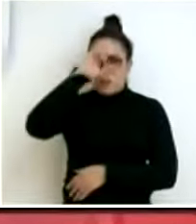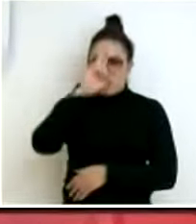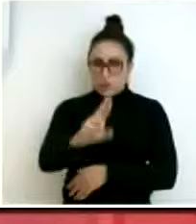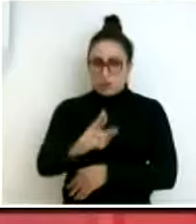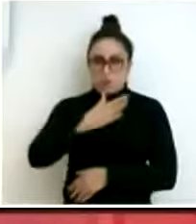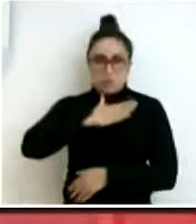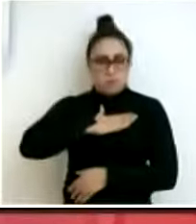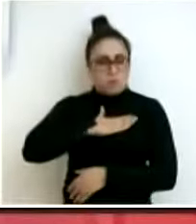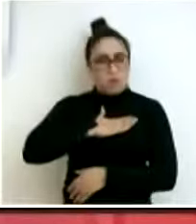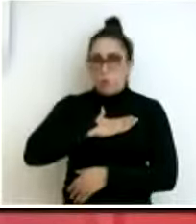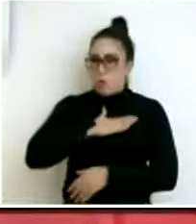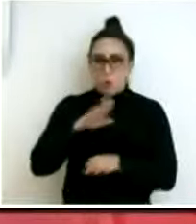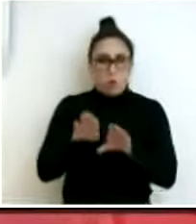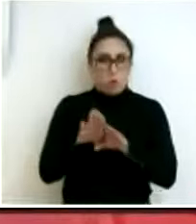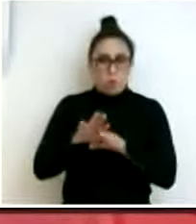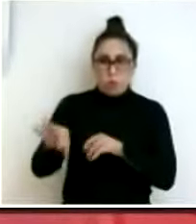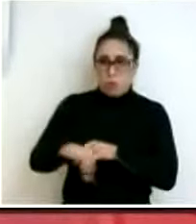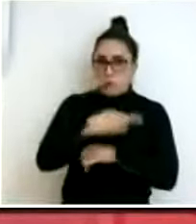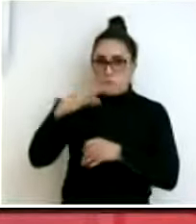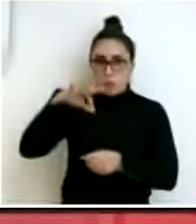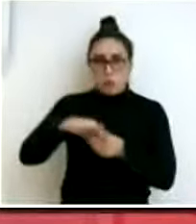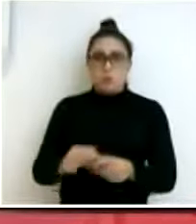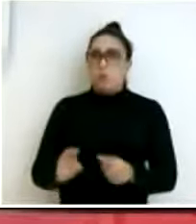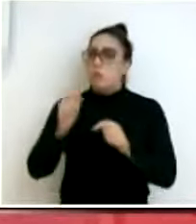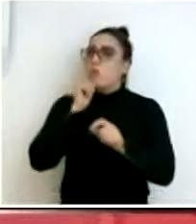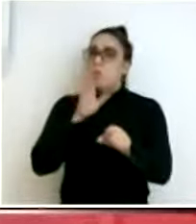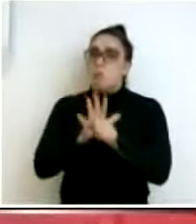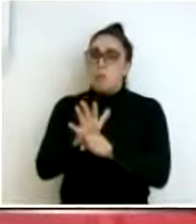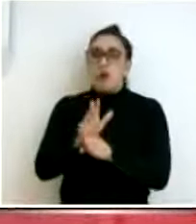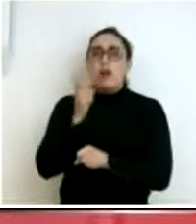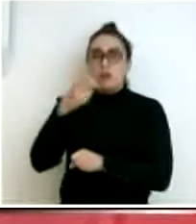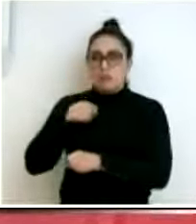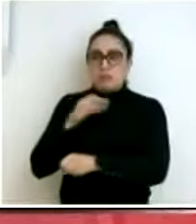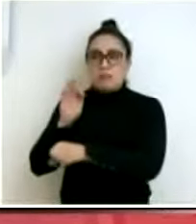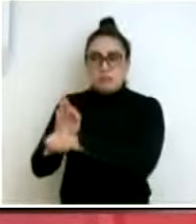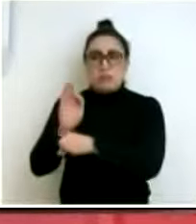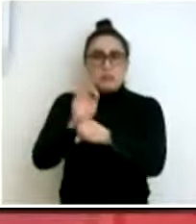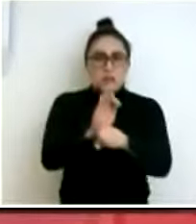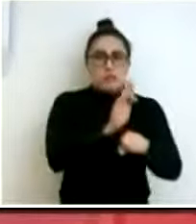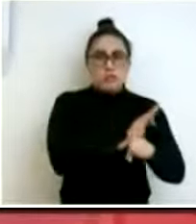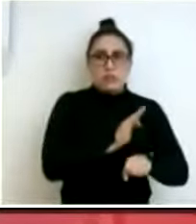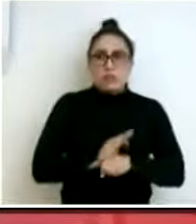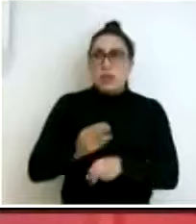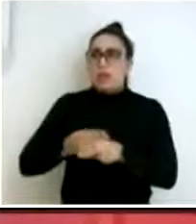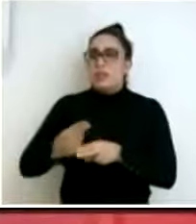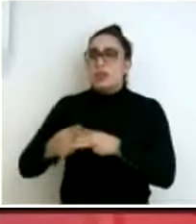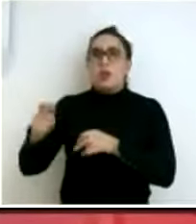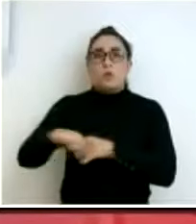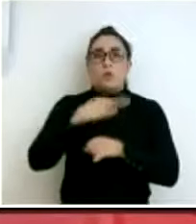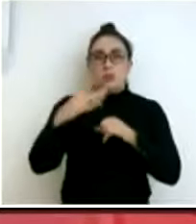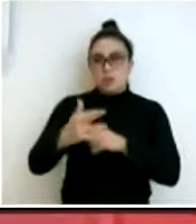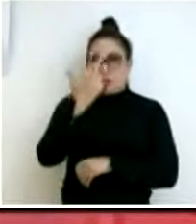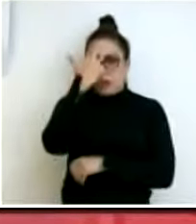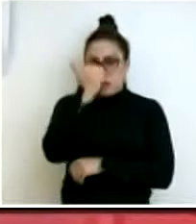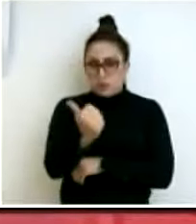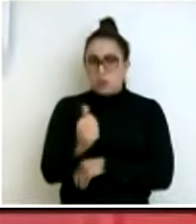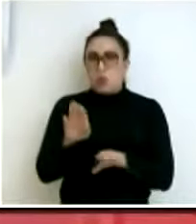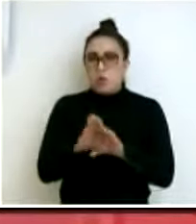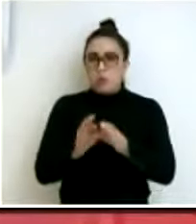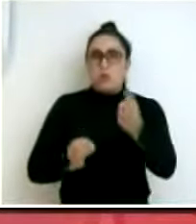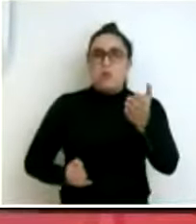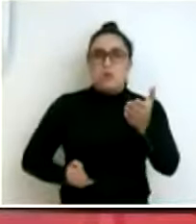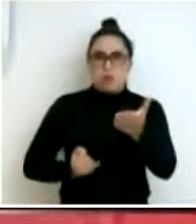Defenderemos hasta el último voto, hasta el último argumento, el Estado de Derecho y